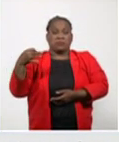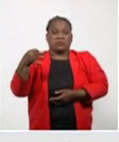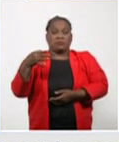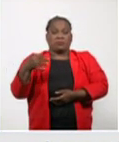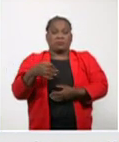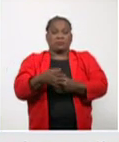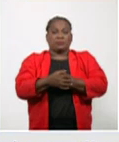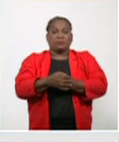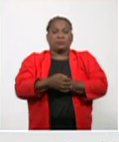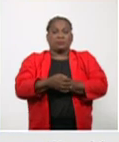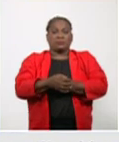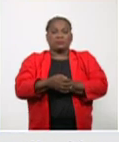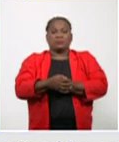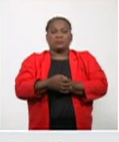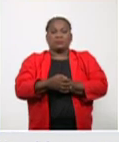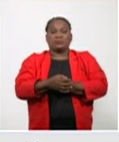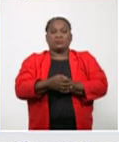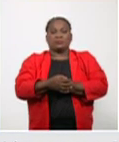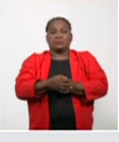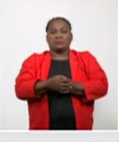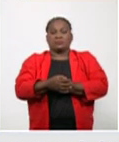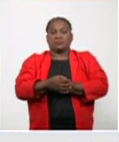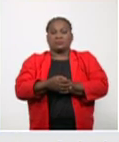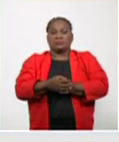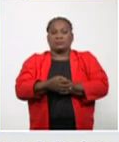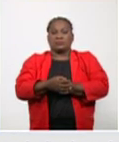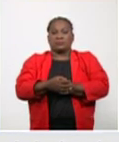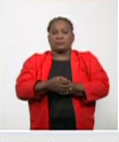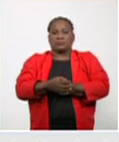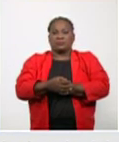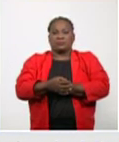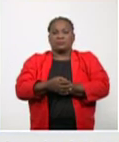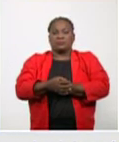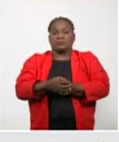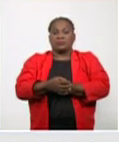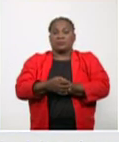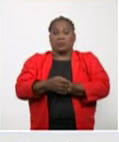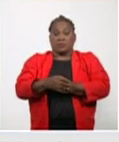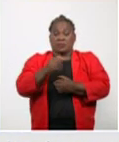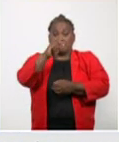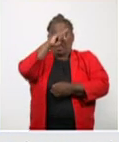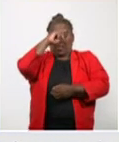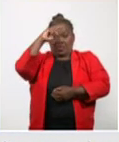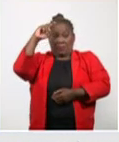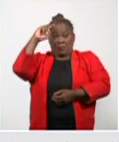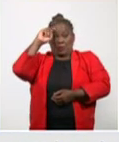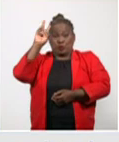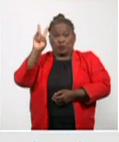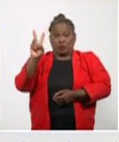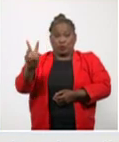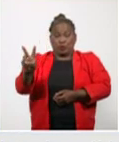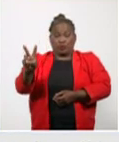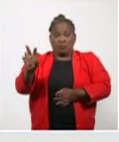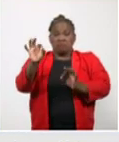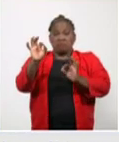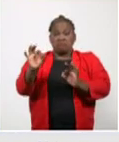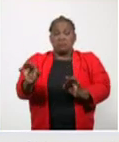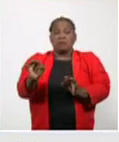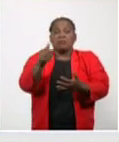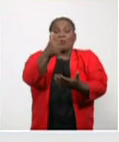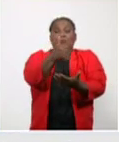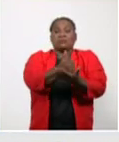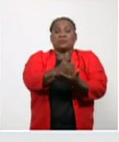Remedios, 1 de cada uno. Los 2 casos confirmados en Santi Espíritu, pues son del municipio